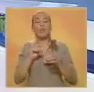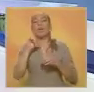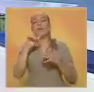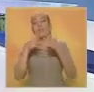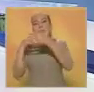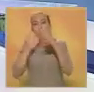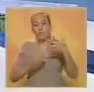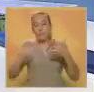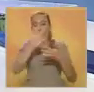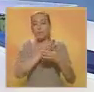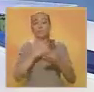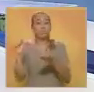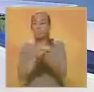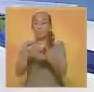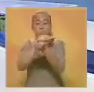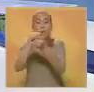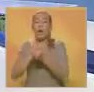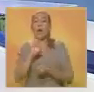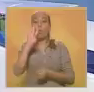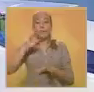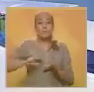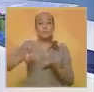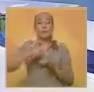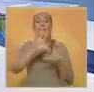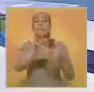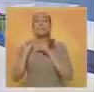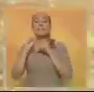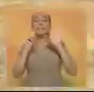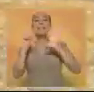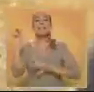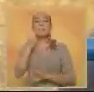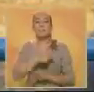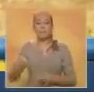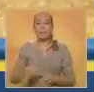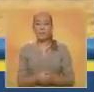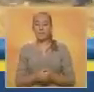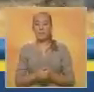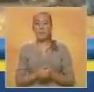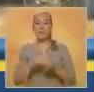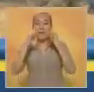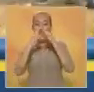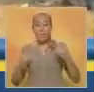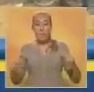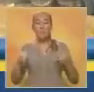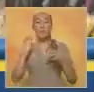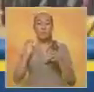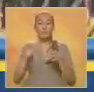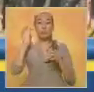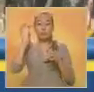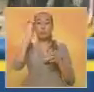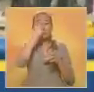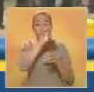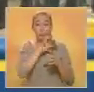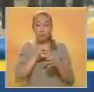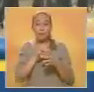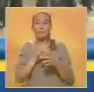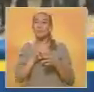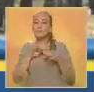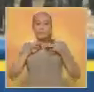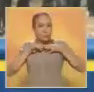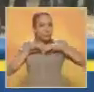4 asentamientos y detuvo a 70 indignados. Campamentos en Utah, Colorado, Oregon y Missouri fueron desplegados.